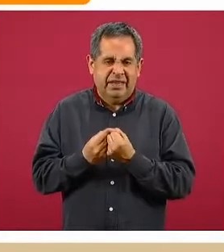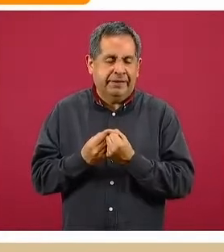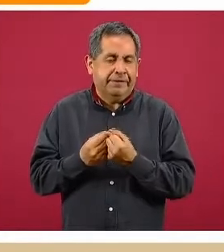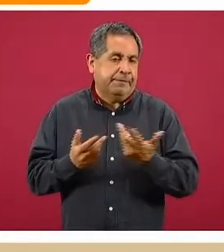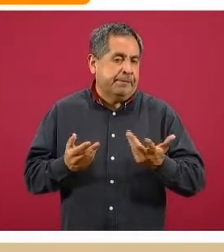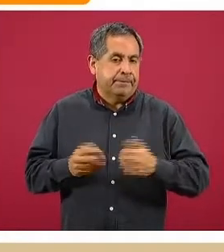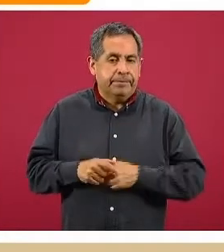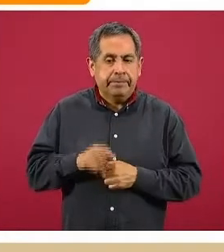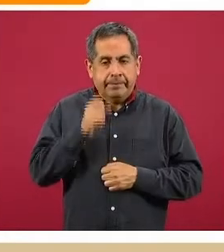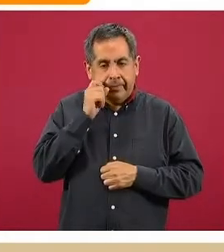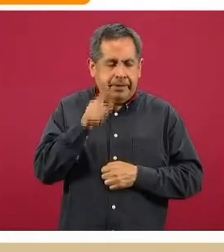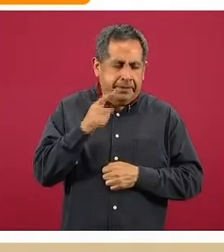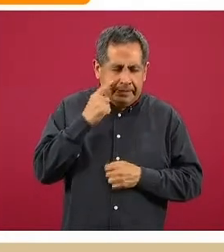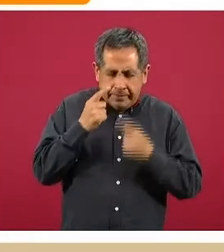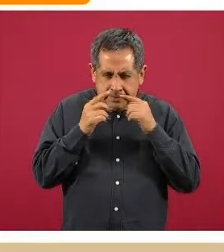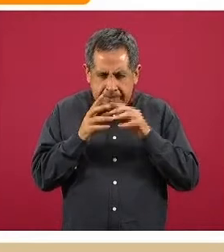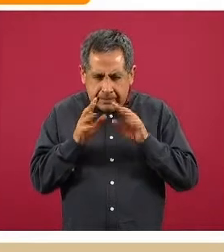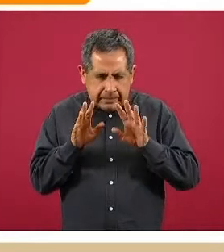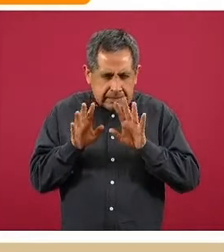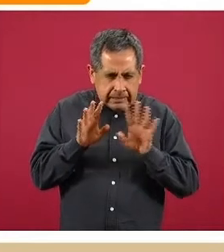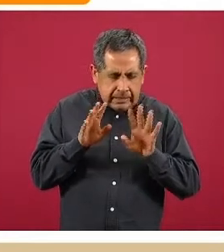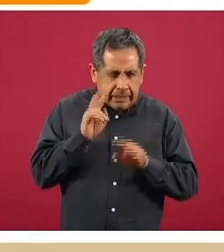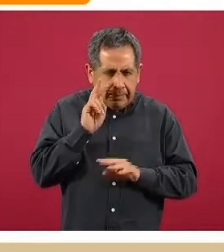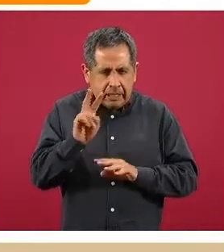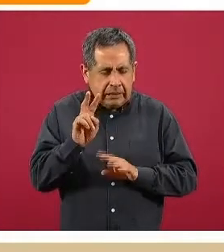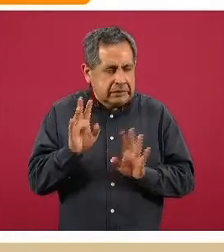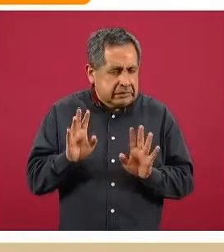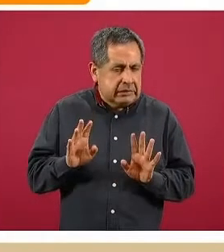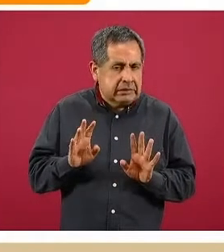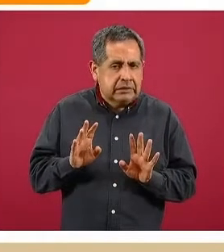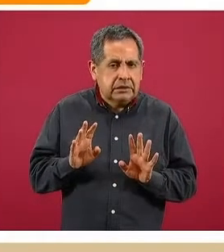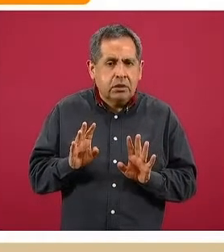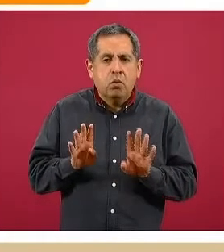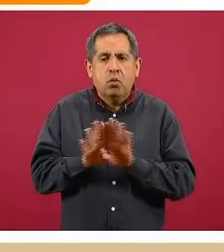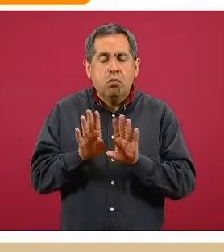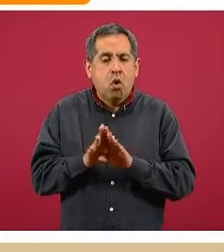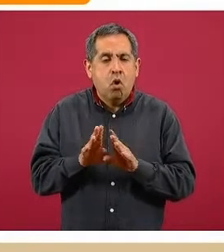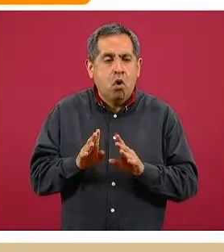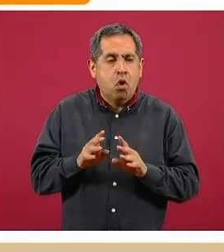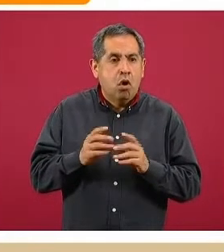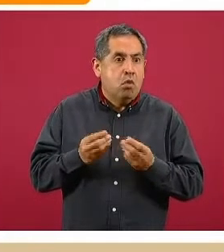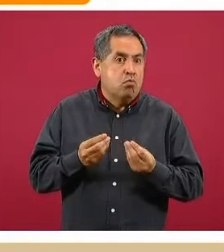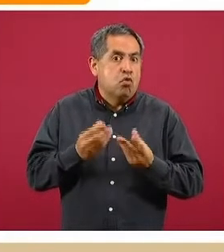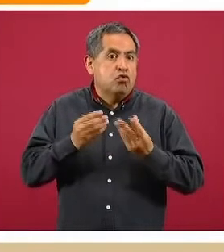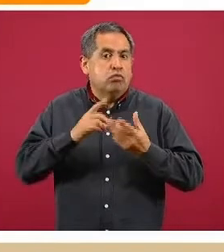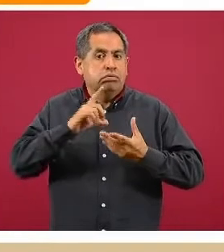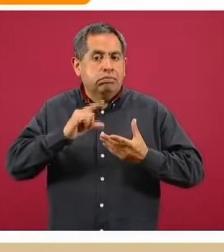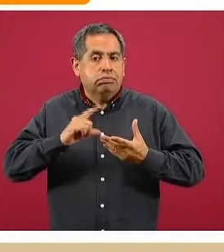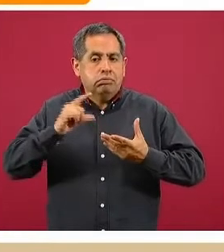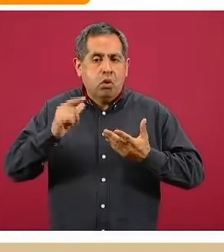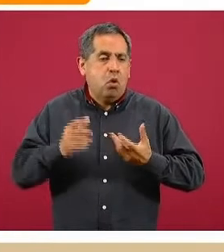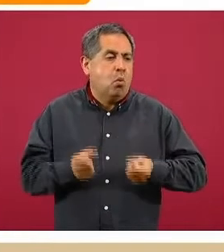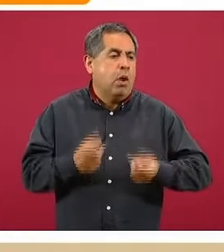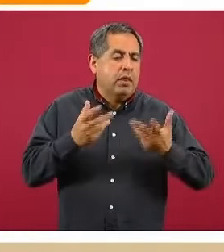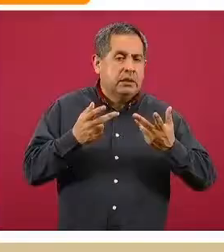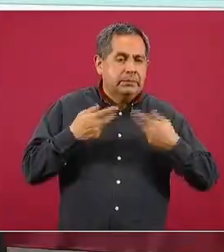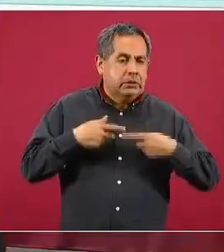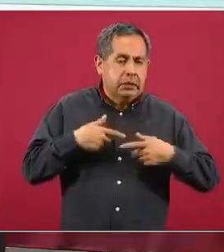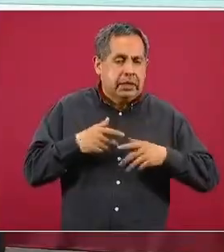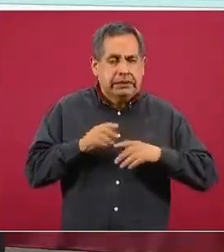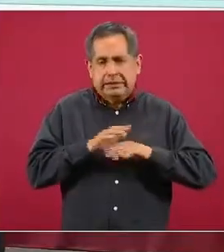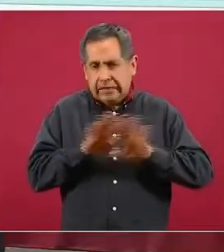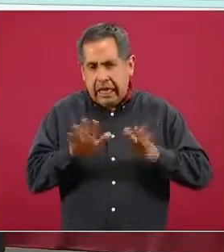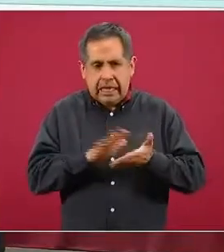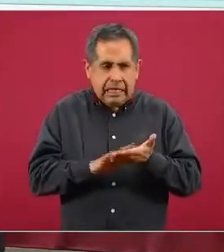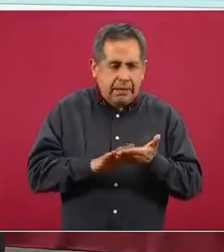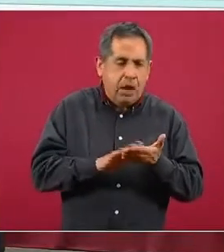mismo también la gráfica nos permite observar cuál ha sido el comportamiento tanto de los casos descartados como